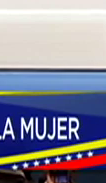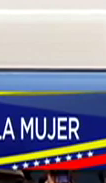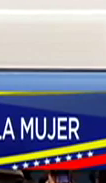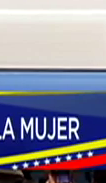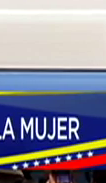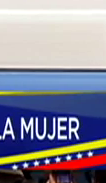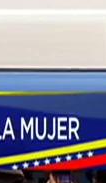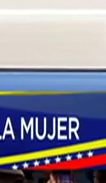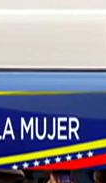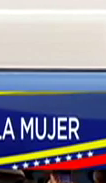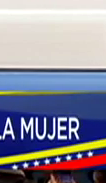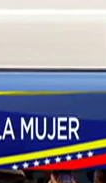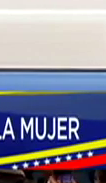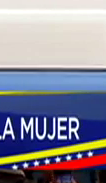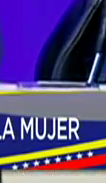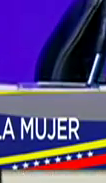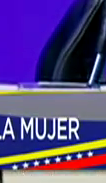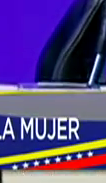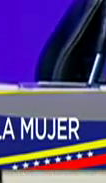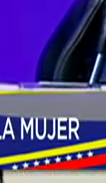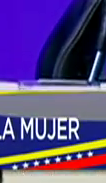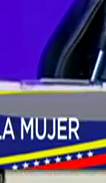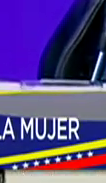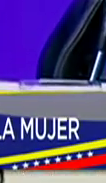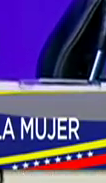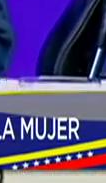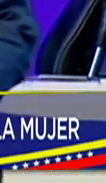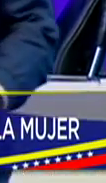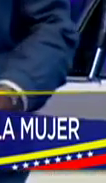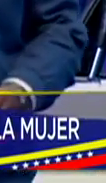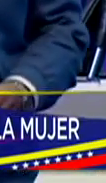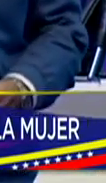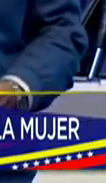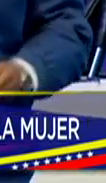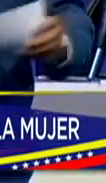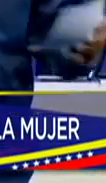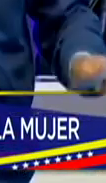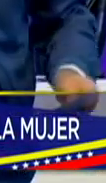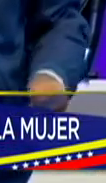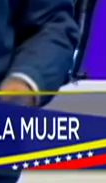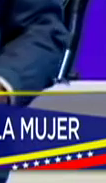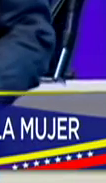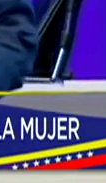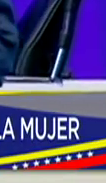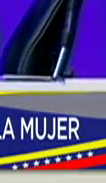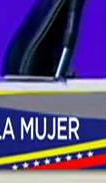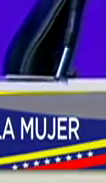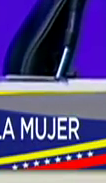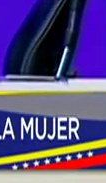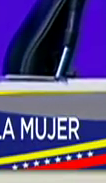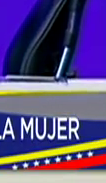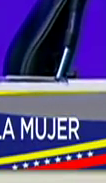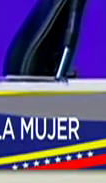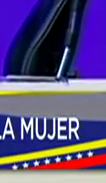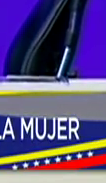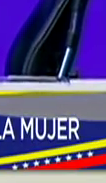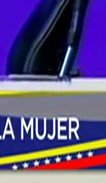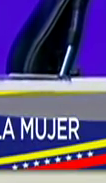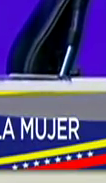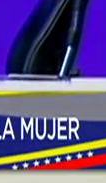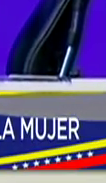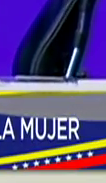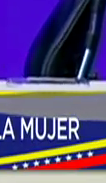la plataforma tecnológica y digital para la mujer en Venezuela y fuera de ella.